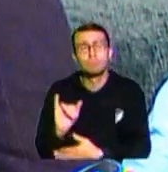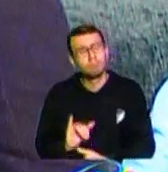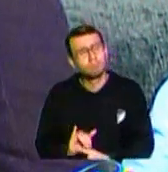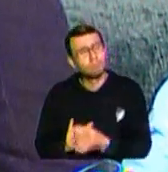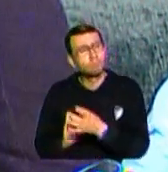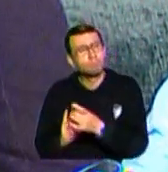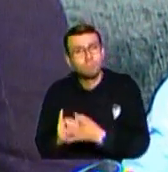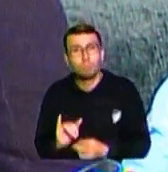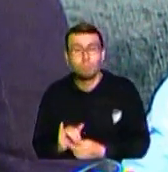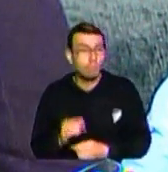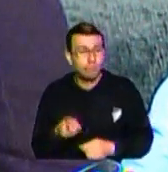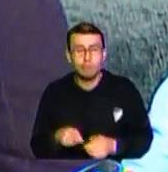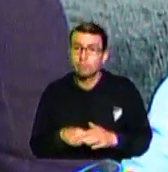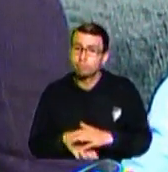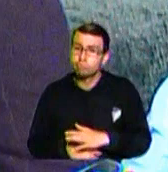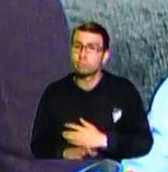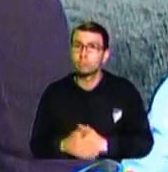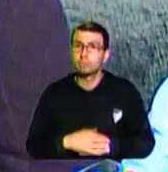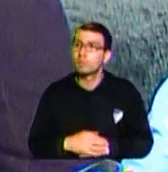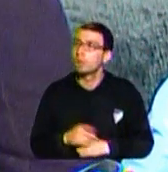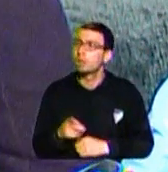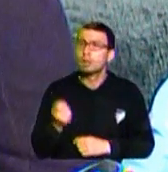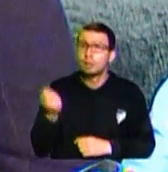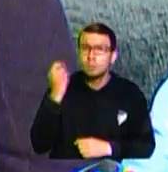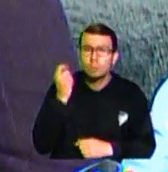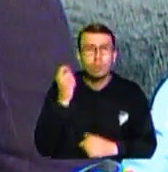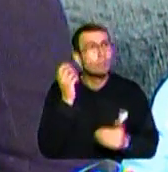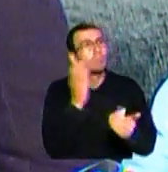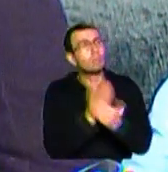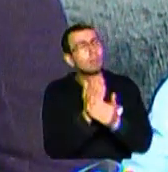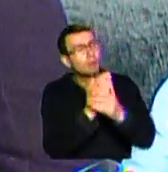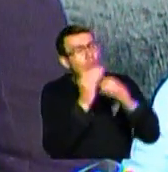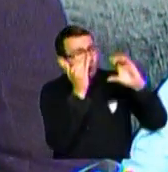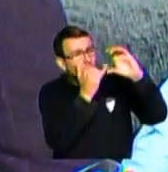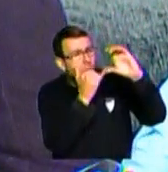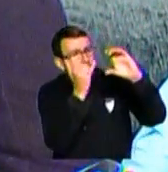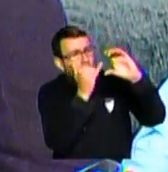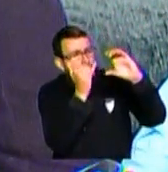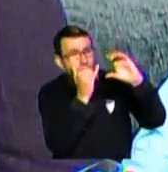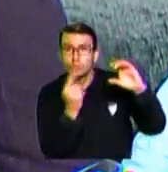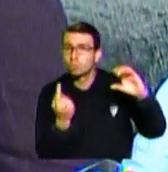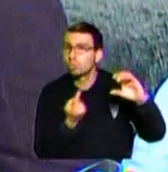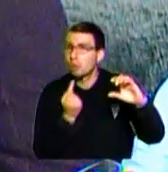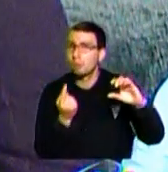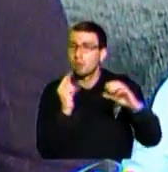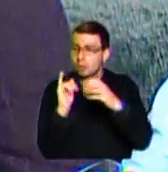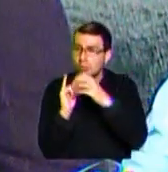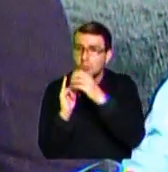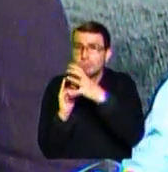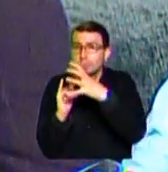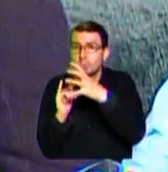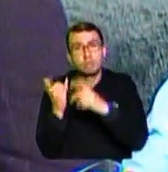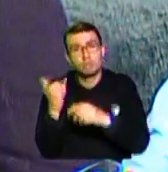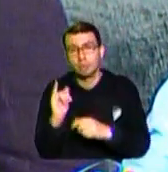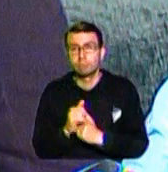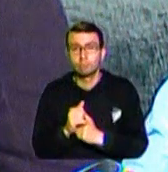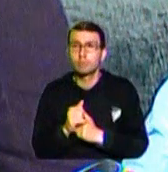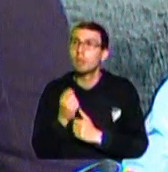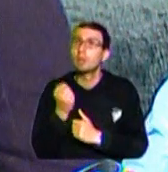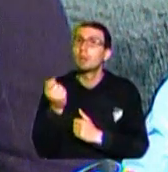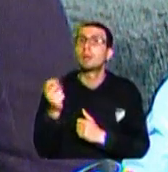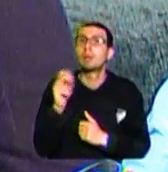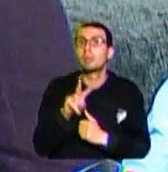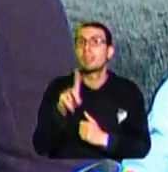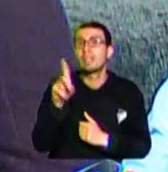hicieron una citología y solo salió con una inflamación. Me mandaron la citología con transvaginal y me la dieron para el 26